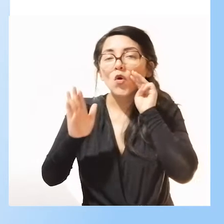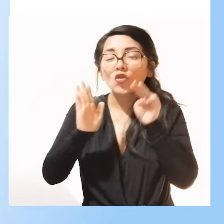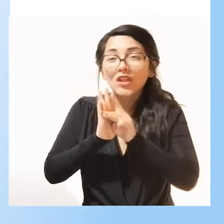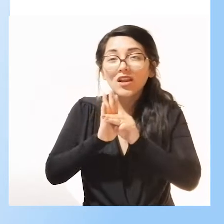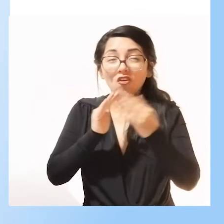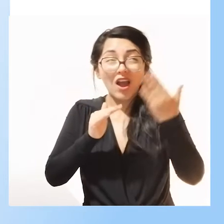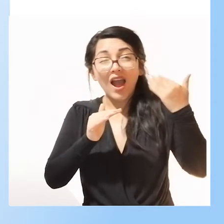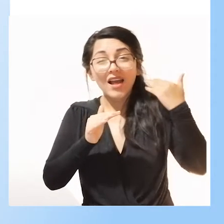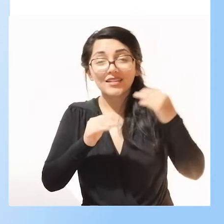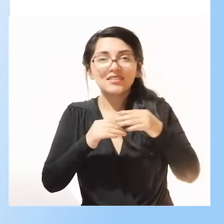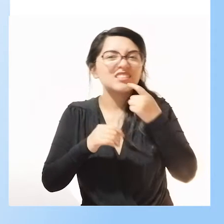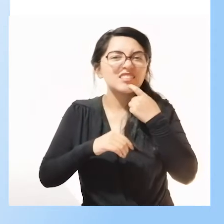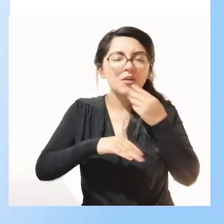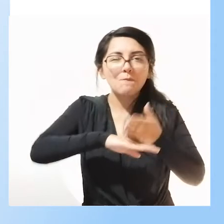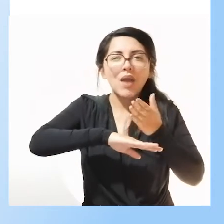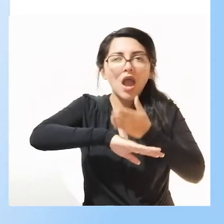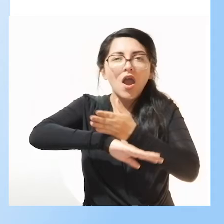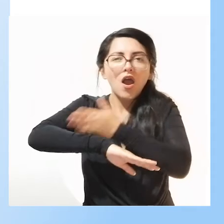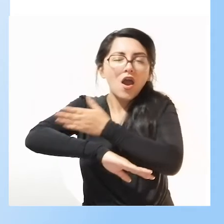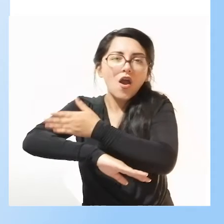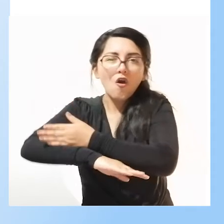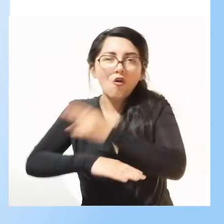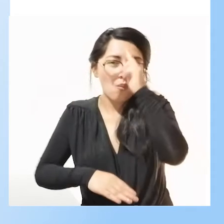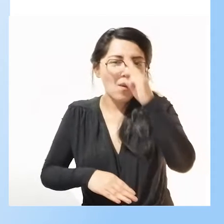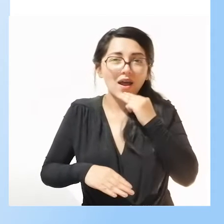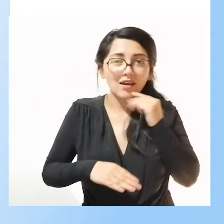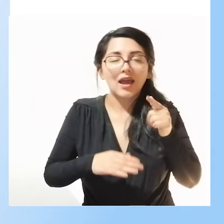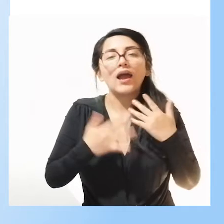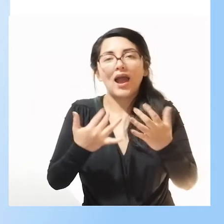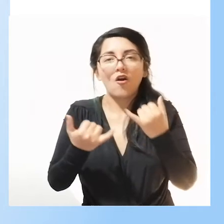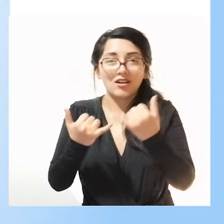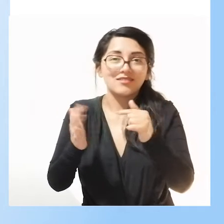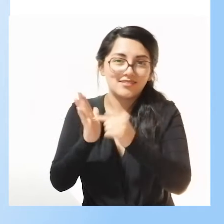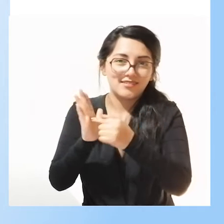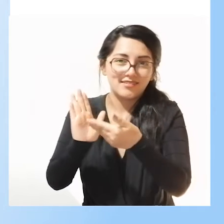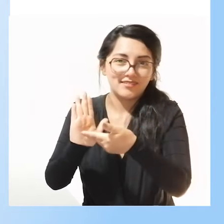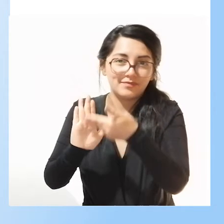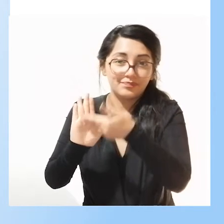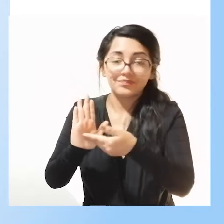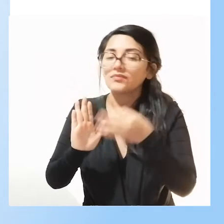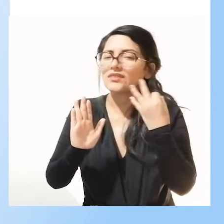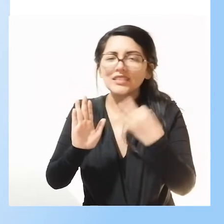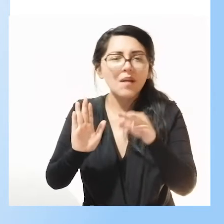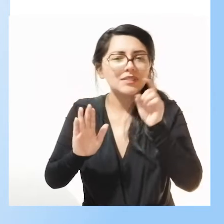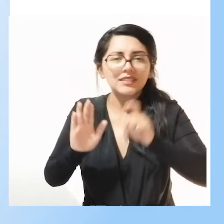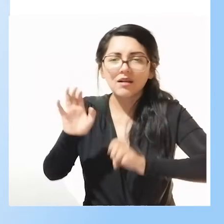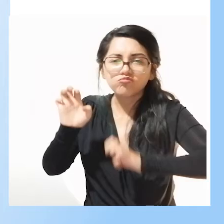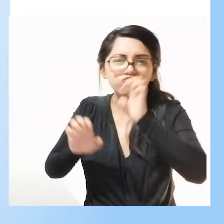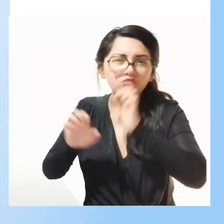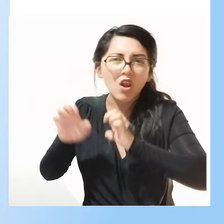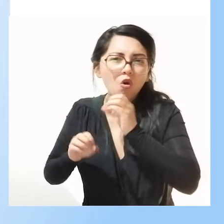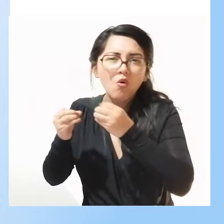humanización. La satisfacción de la persona es algo que tenemos que evaluar siempre, porque es un factor